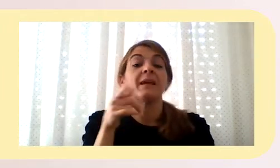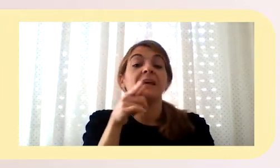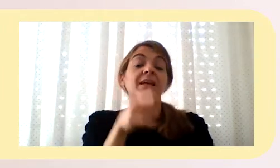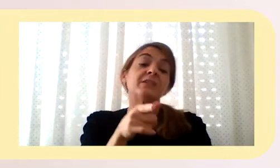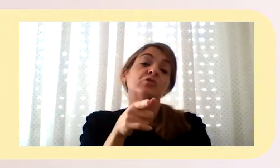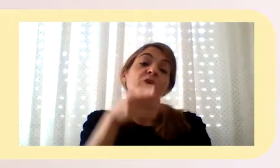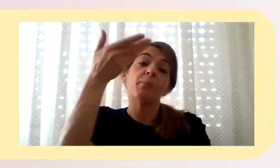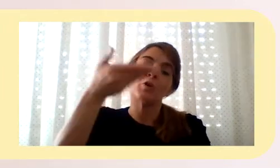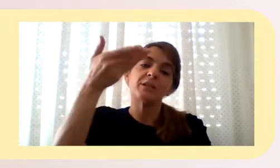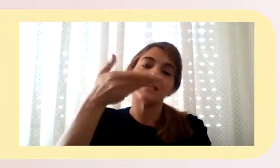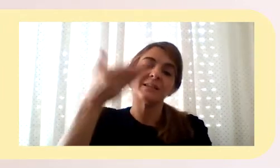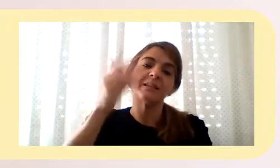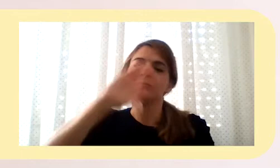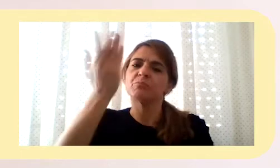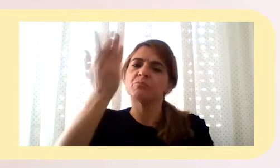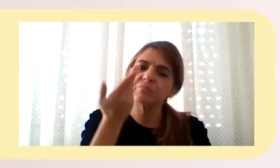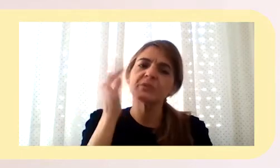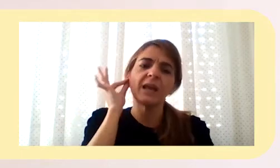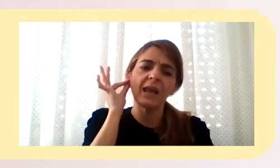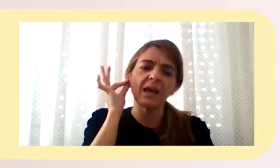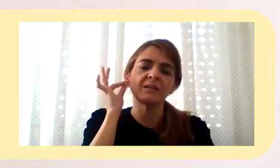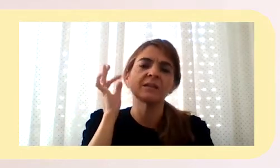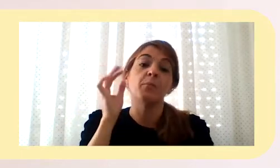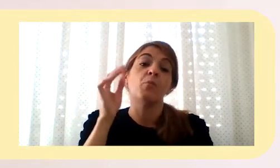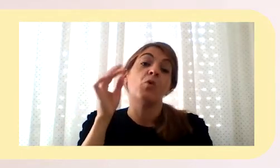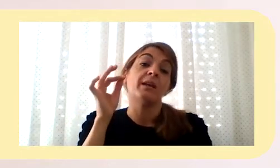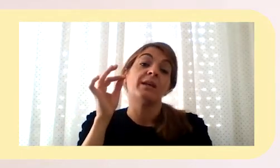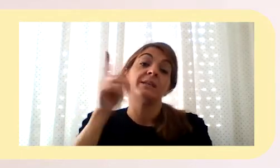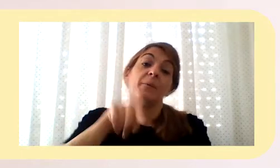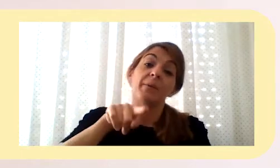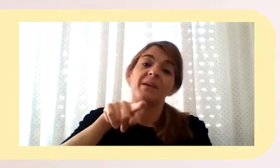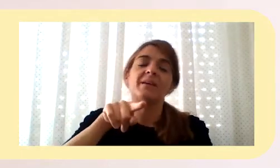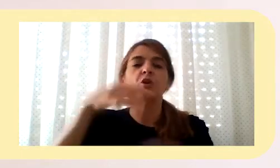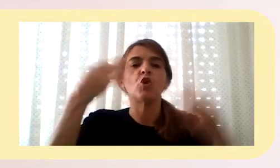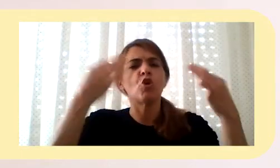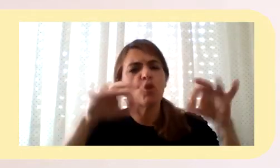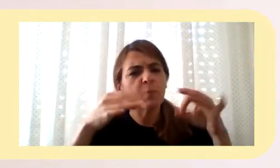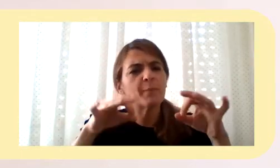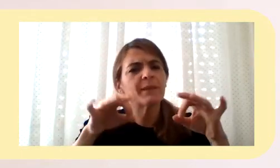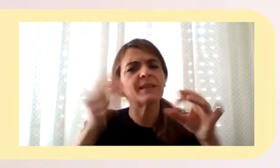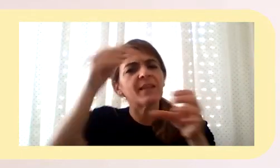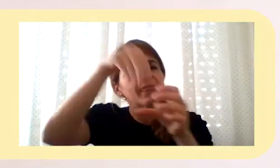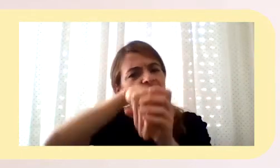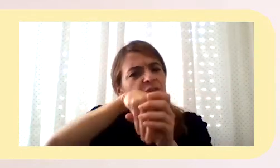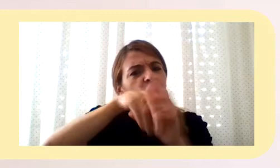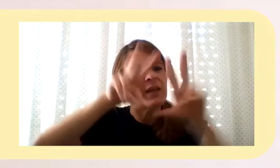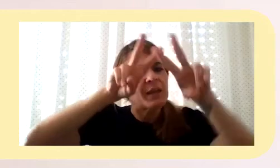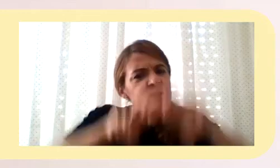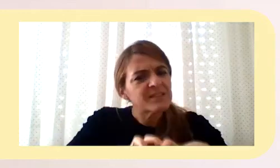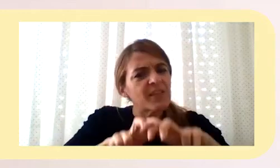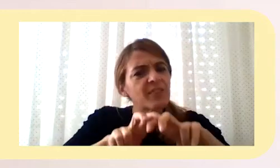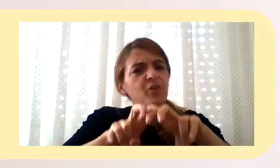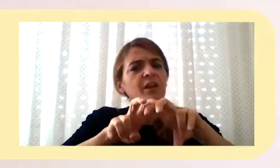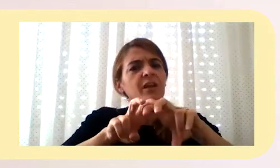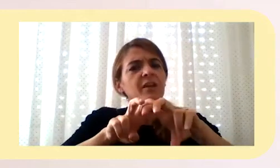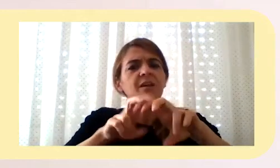importante impacto en la salud de las mujeres y que no se suelen contemplar en las distintas investigaciones que se llevan a